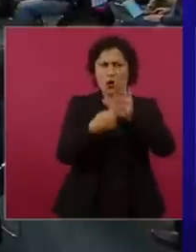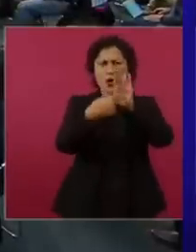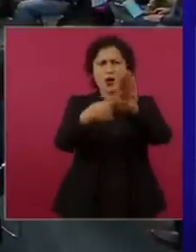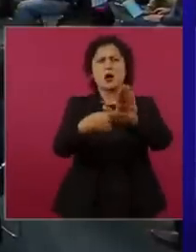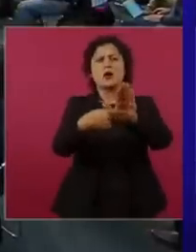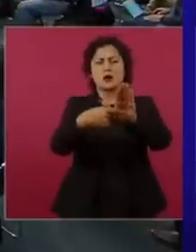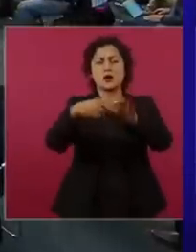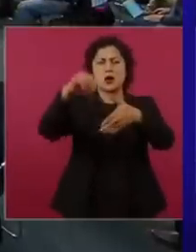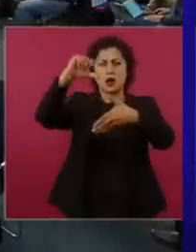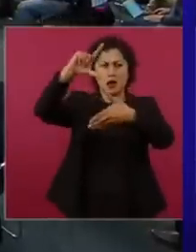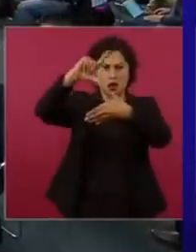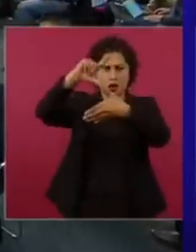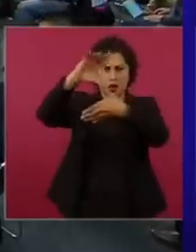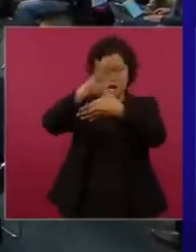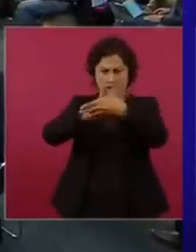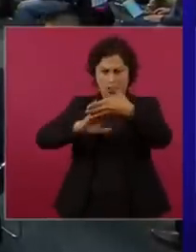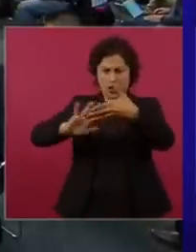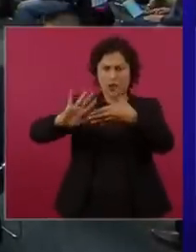del Cono Sur?